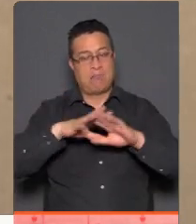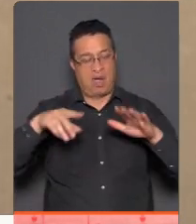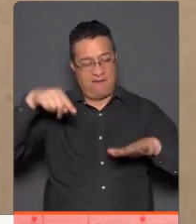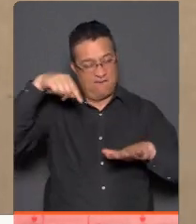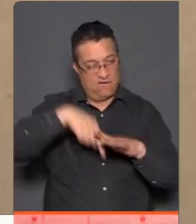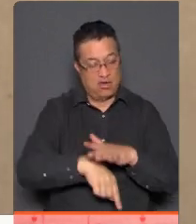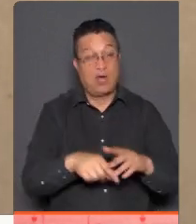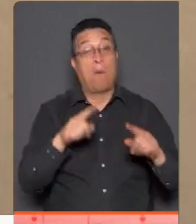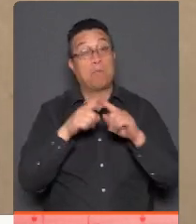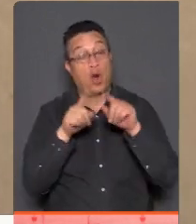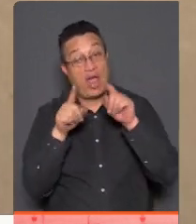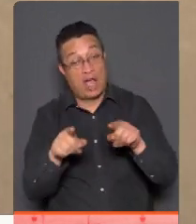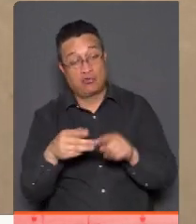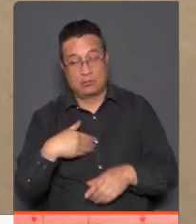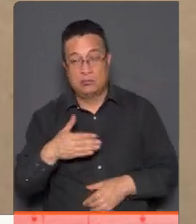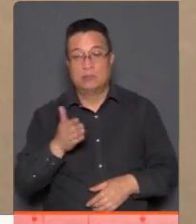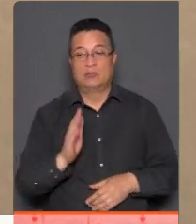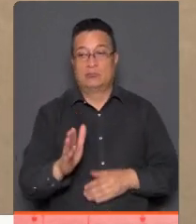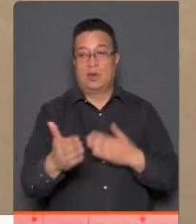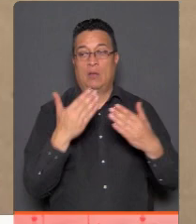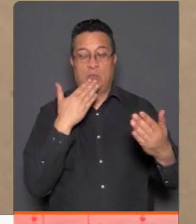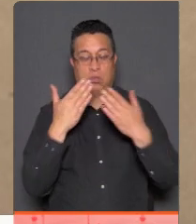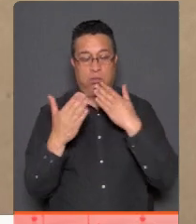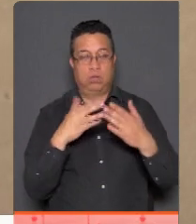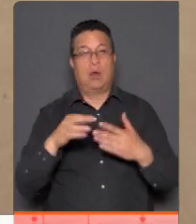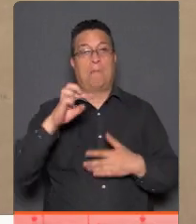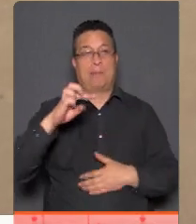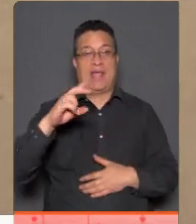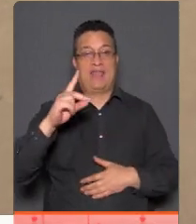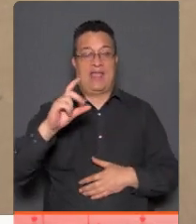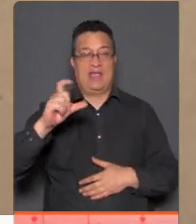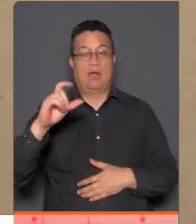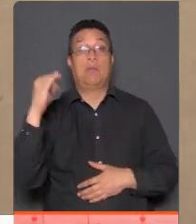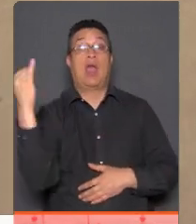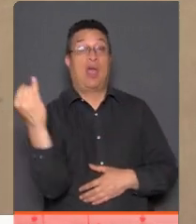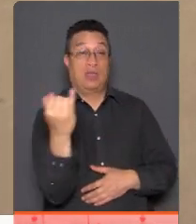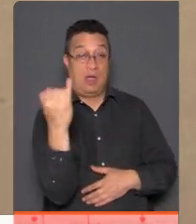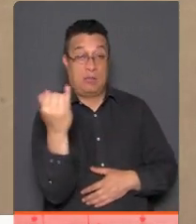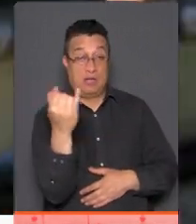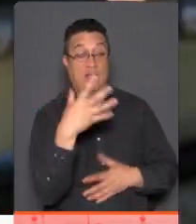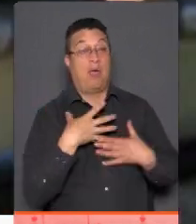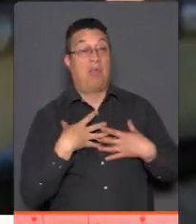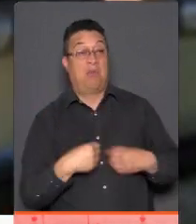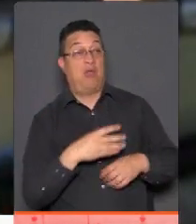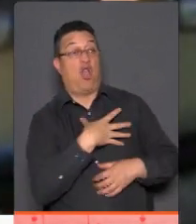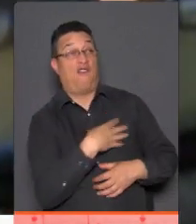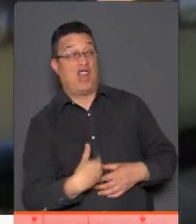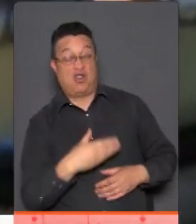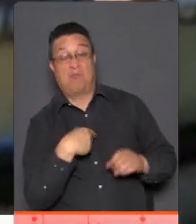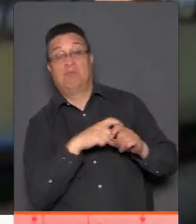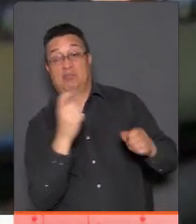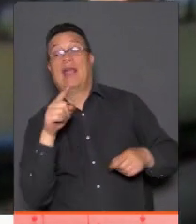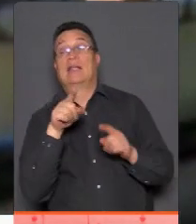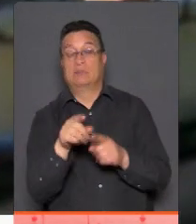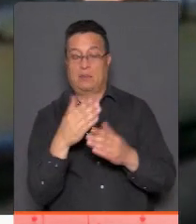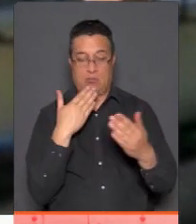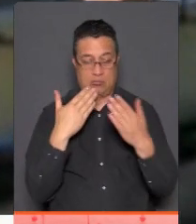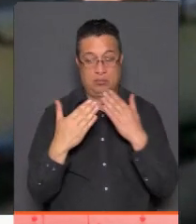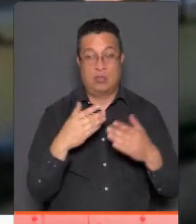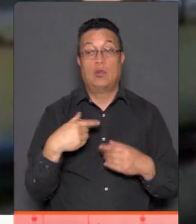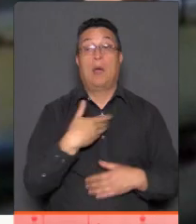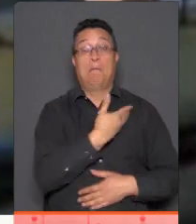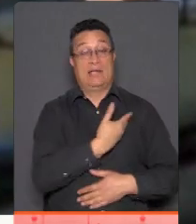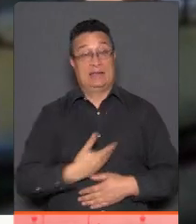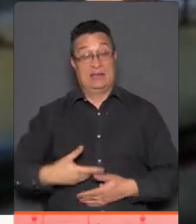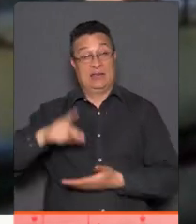eso que seguiremos conversando con el Partido de la Gente, con independientes desencantados del gobierno. Quien presida la Cámara, ya sea